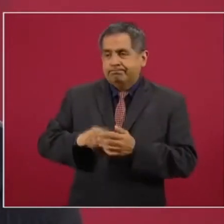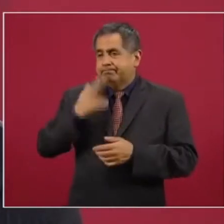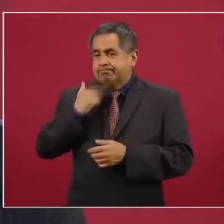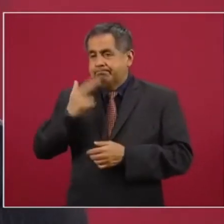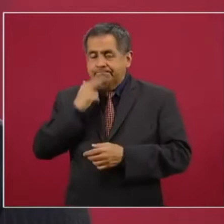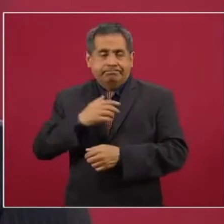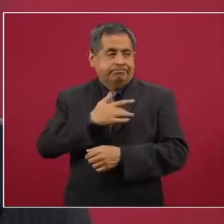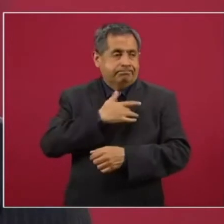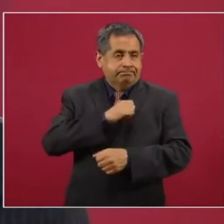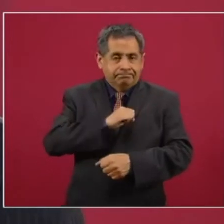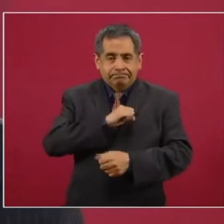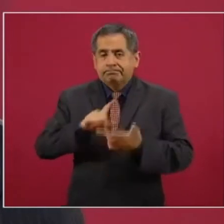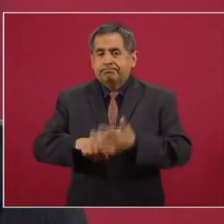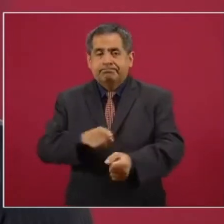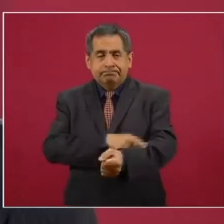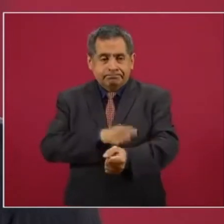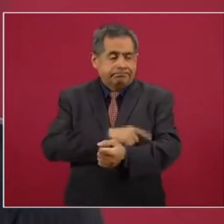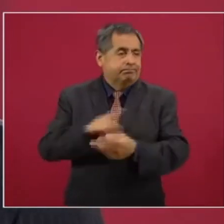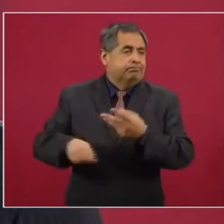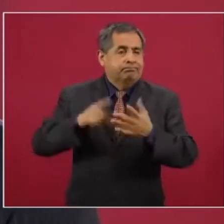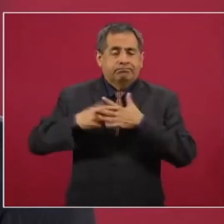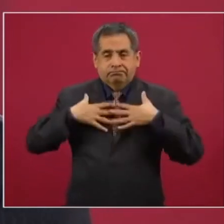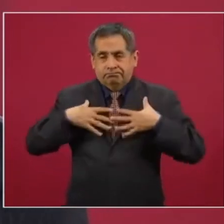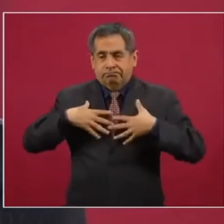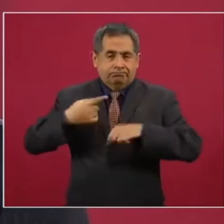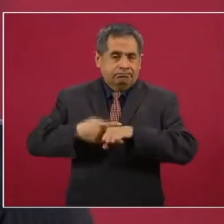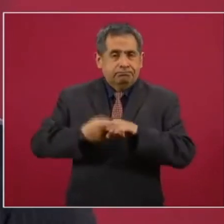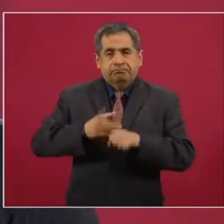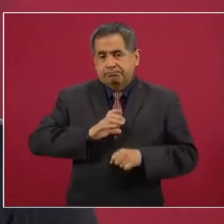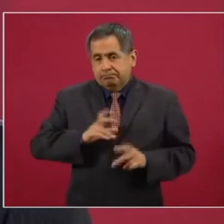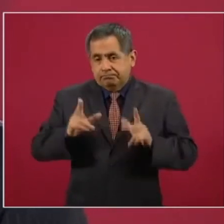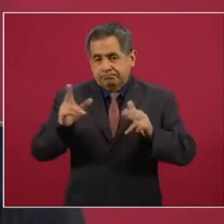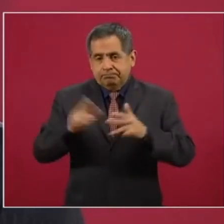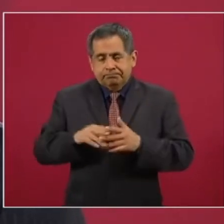enfermedad cardiovascular, enfermedad pulmonar crónica, cáncer, que usan